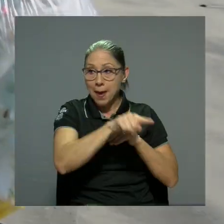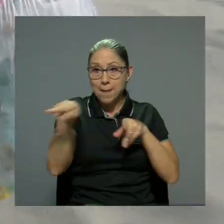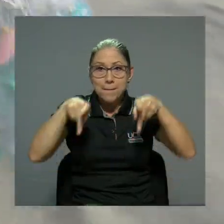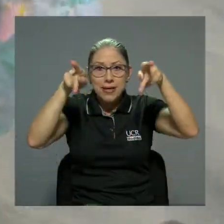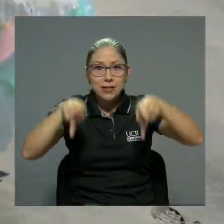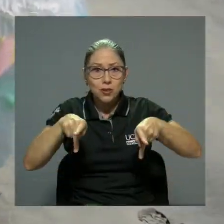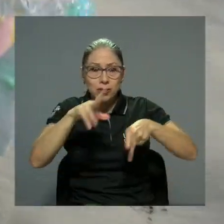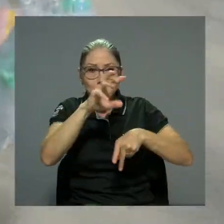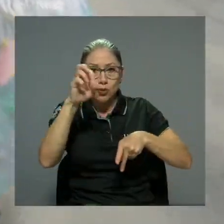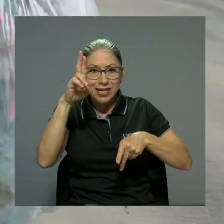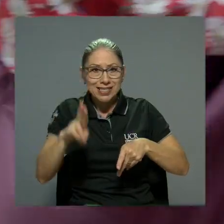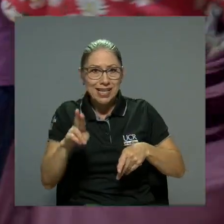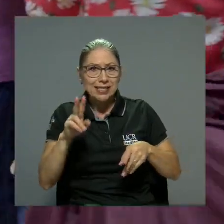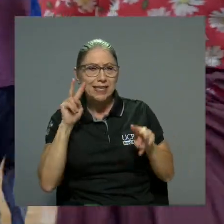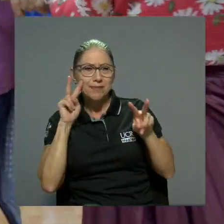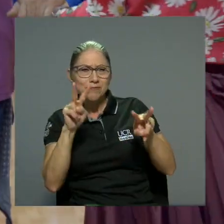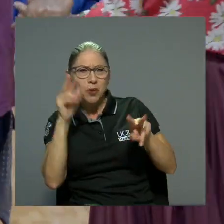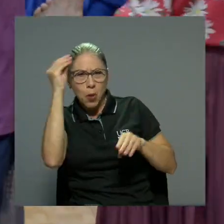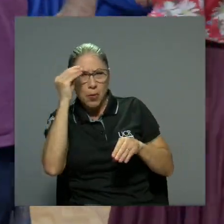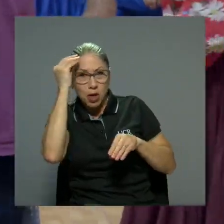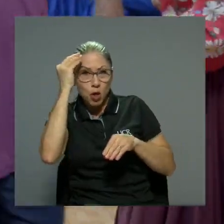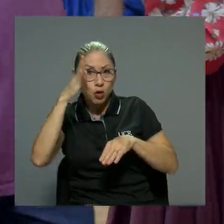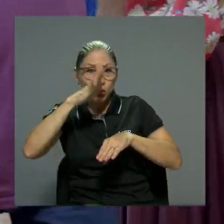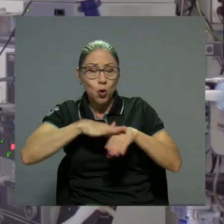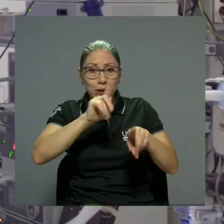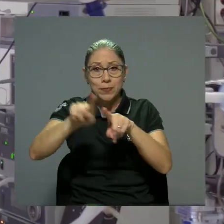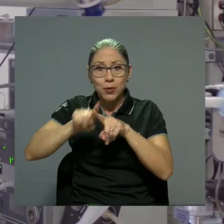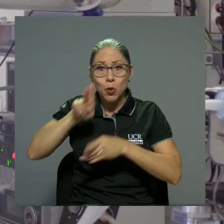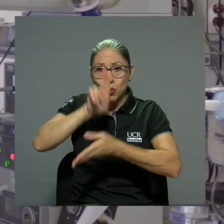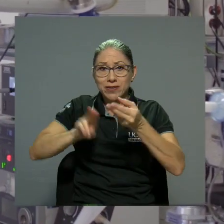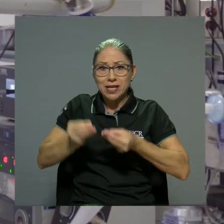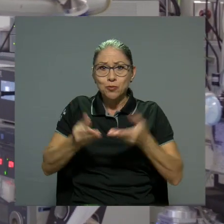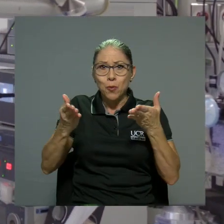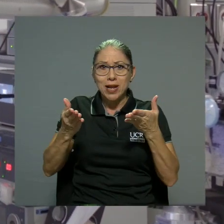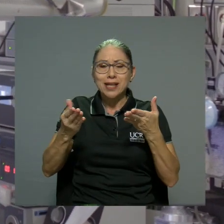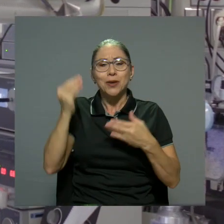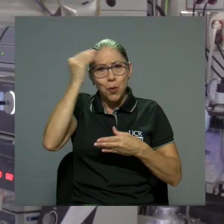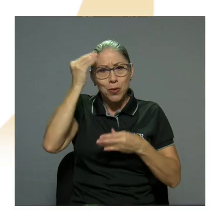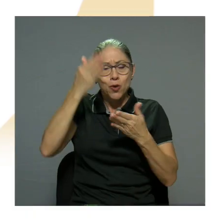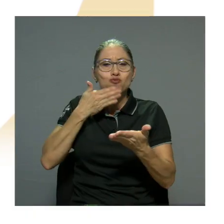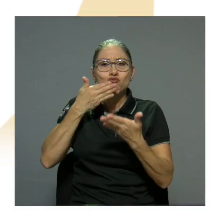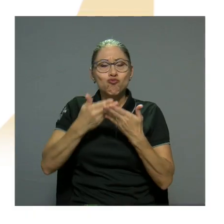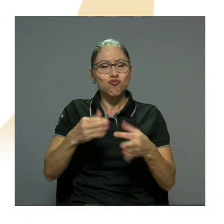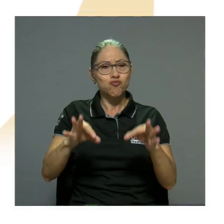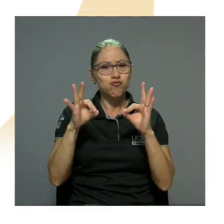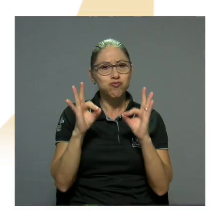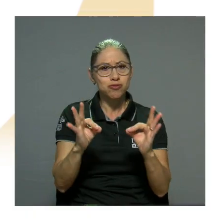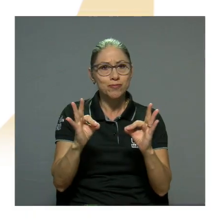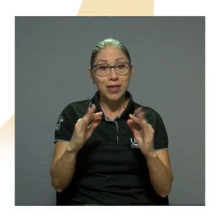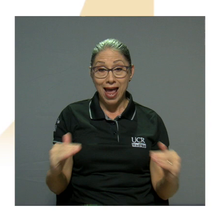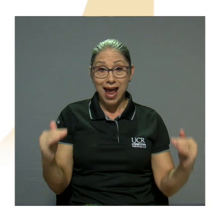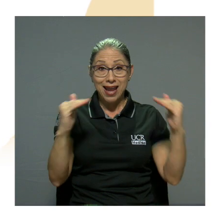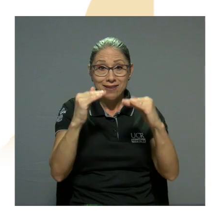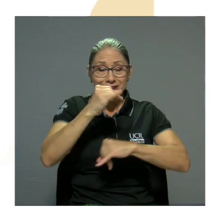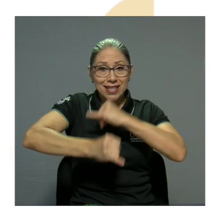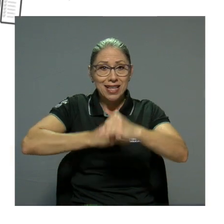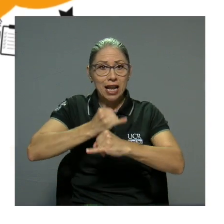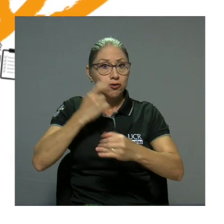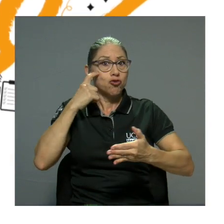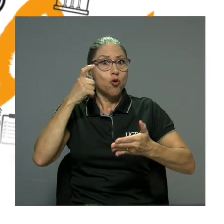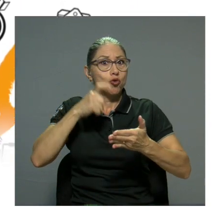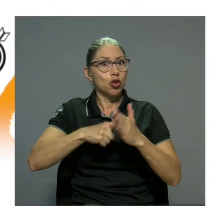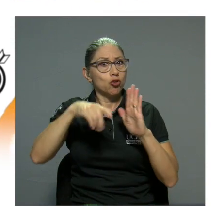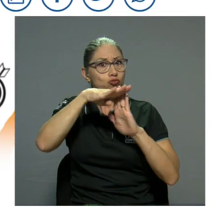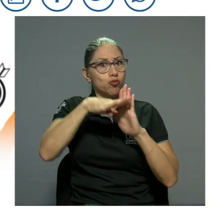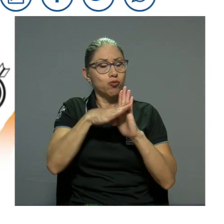población costarricense sobre la labor de las universidades públicas sigue siendo destacable. Y a nivel internacional, reconocidos